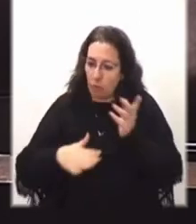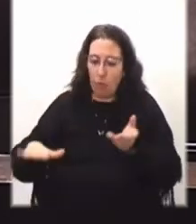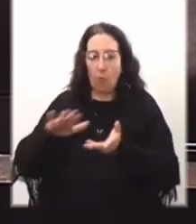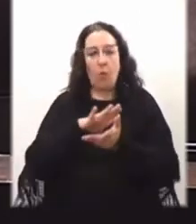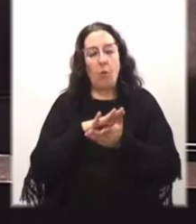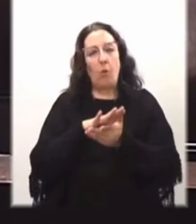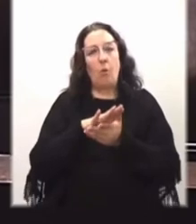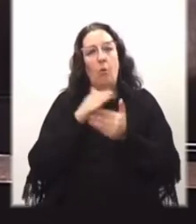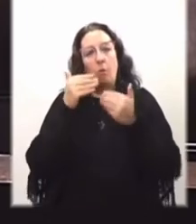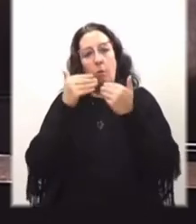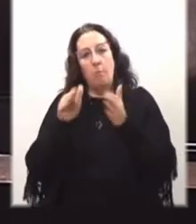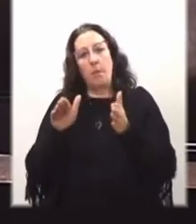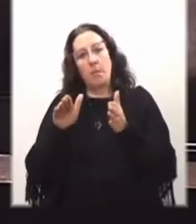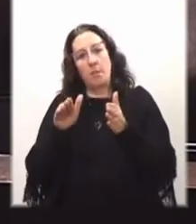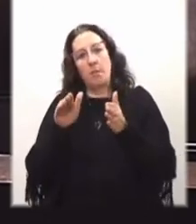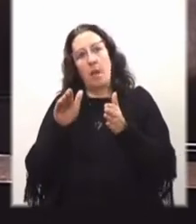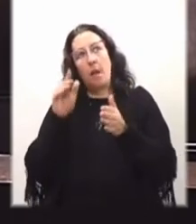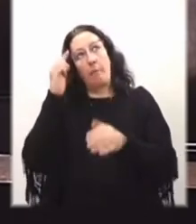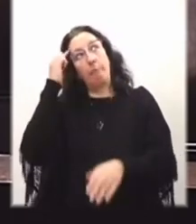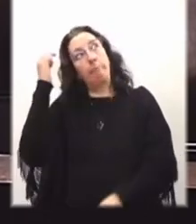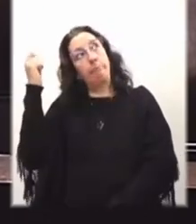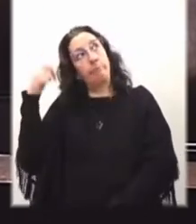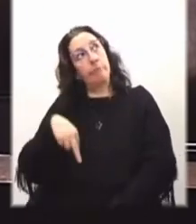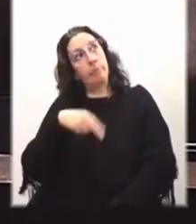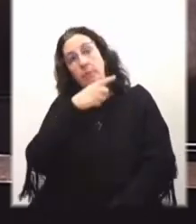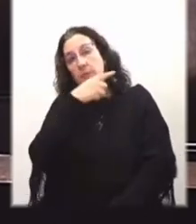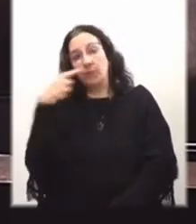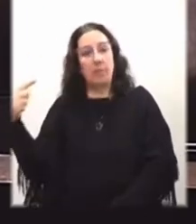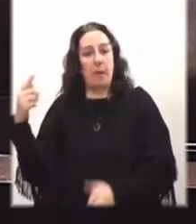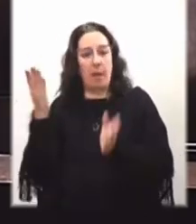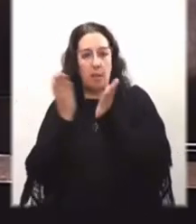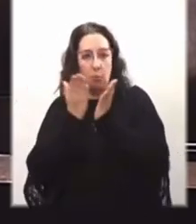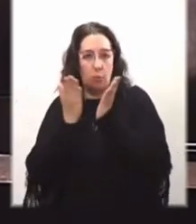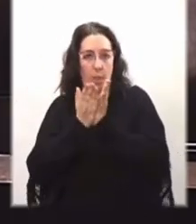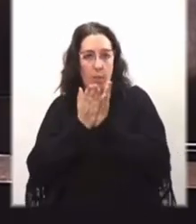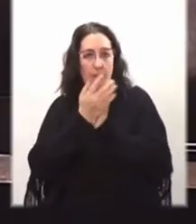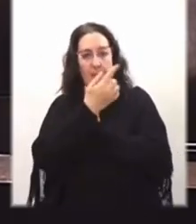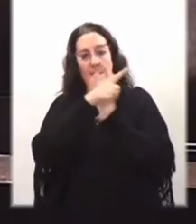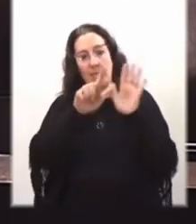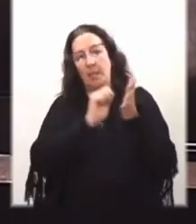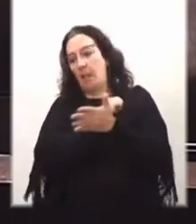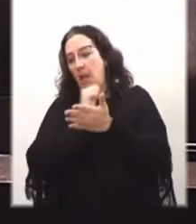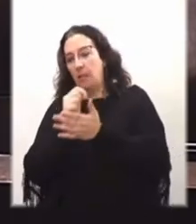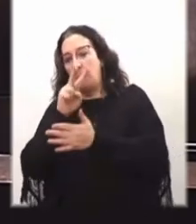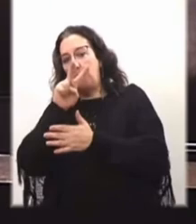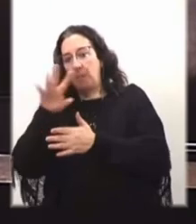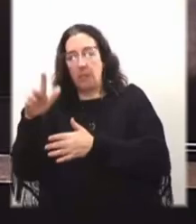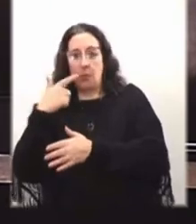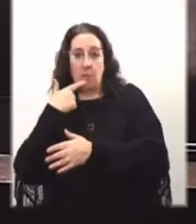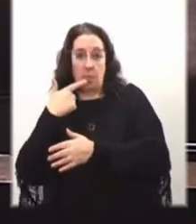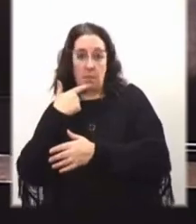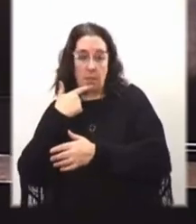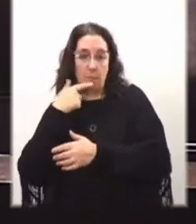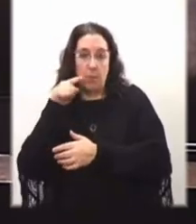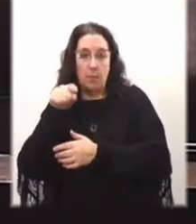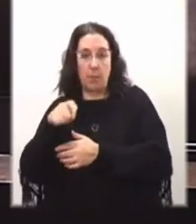empieza a planificar la Semana del Estudiante, una semana que fue del 17 al 25 de septiembre, que la